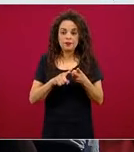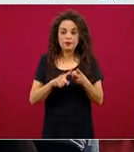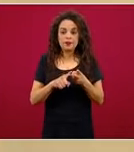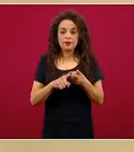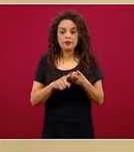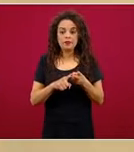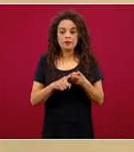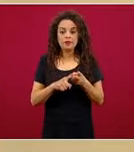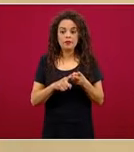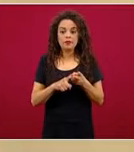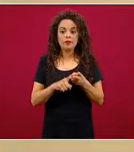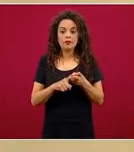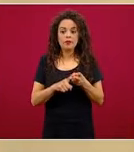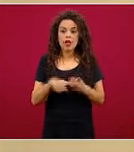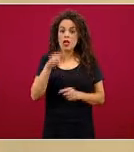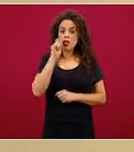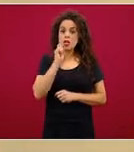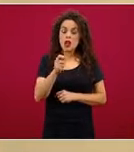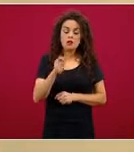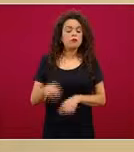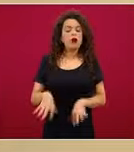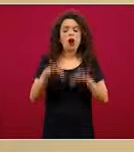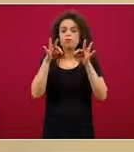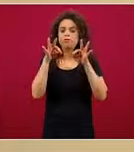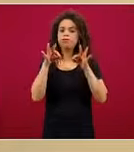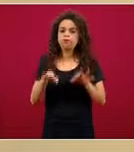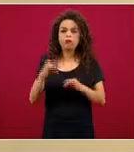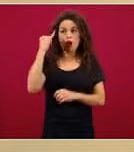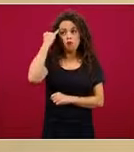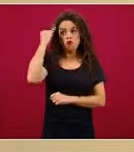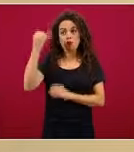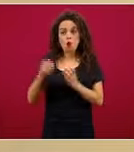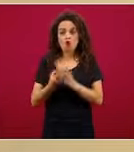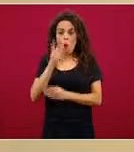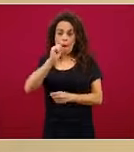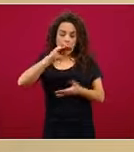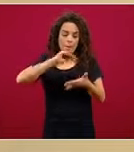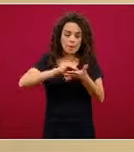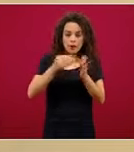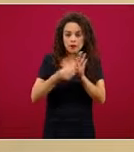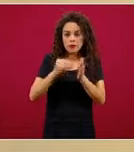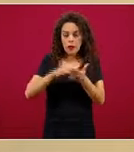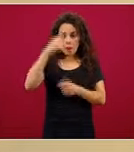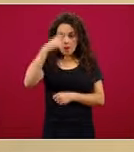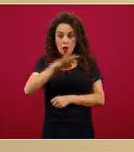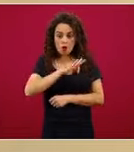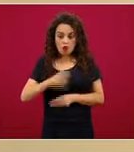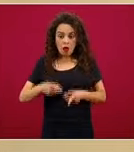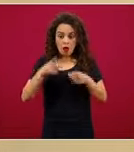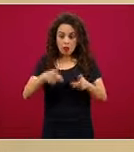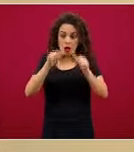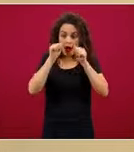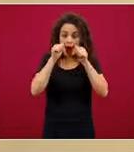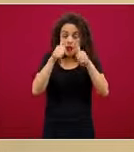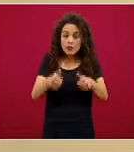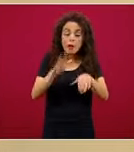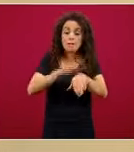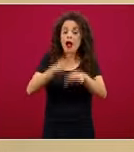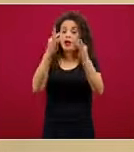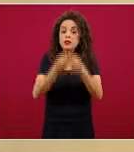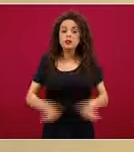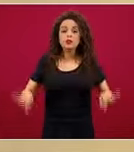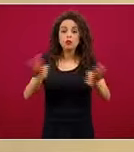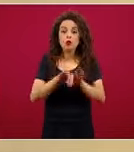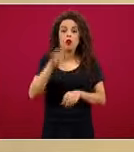perfectamente como valor agregado en la iniciativa y la estrategia de atención primaria de la salud desde un